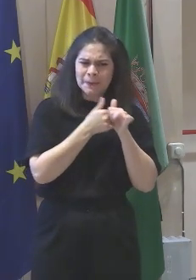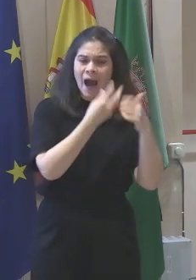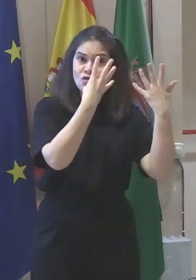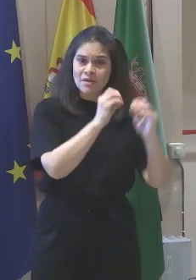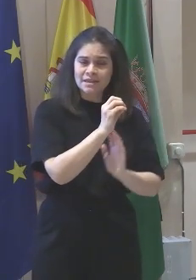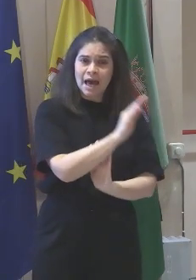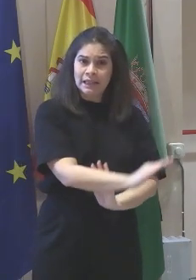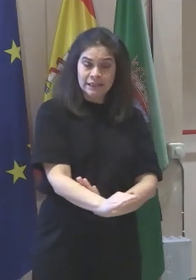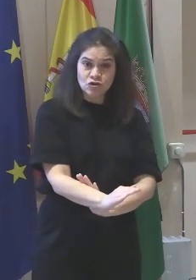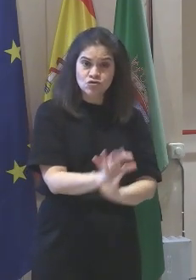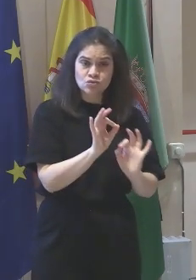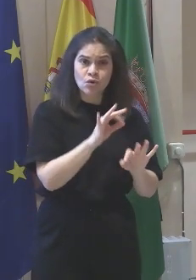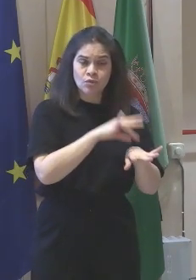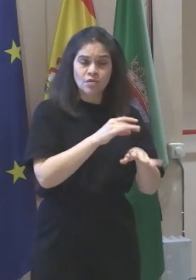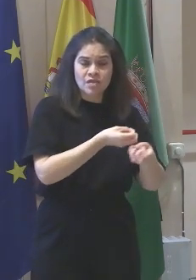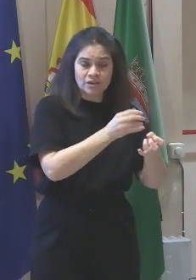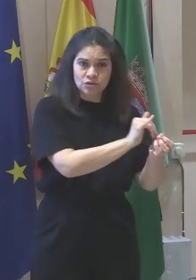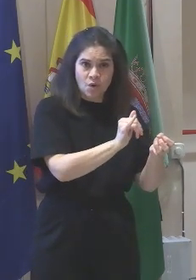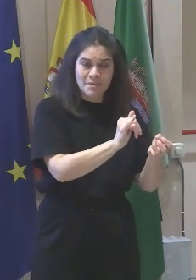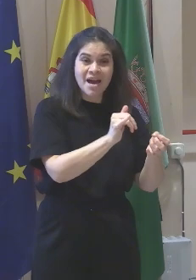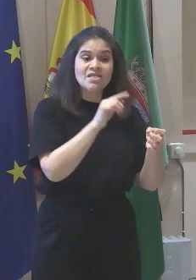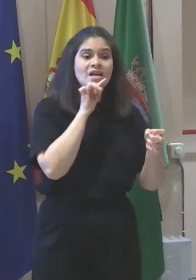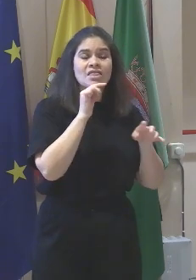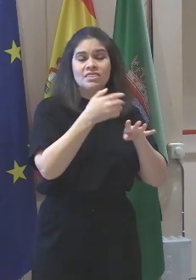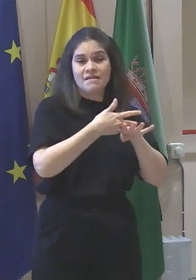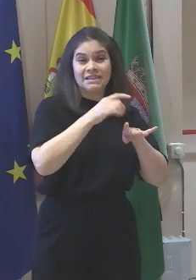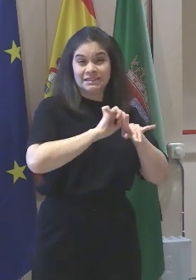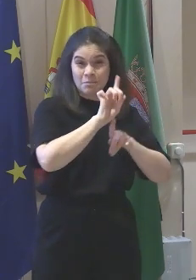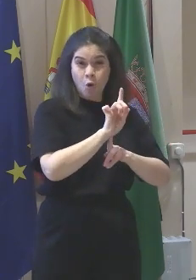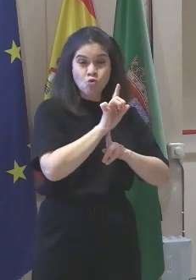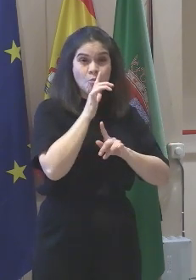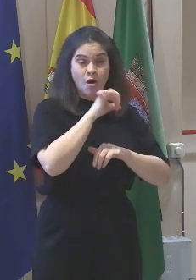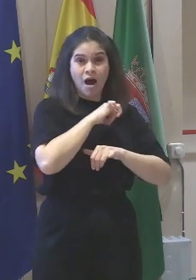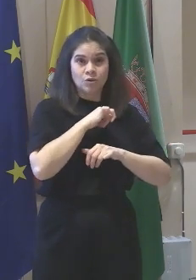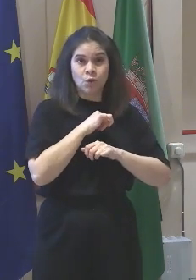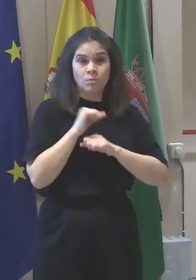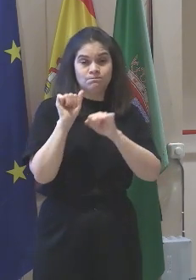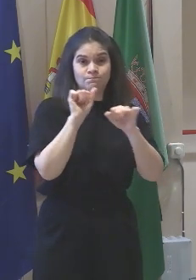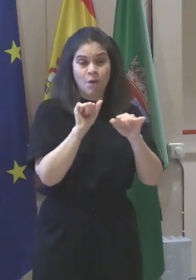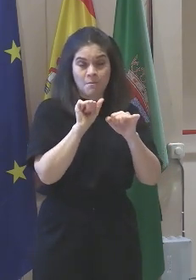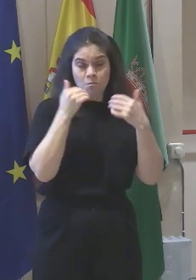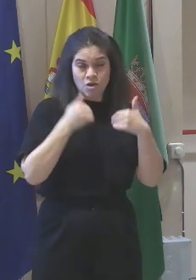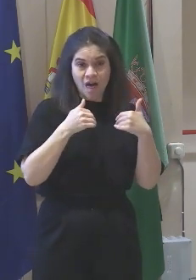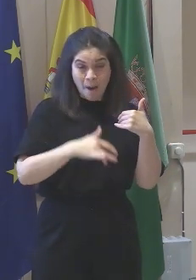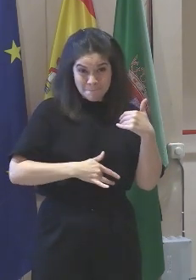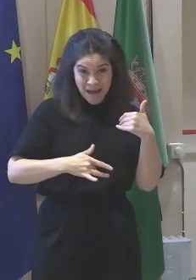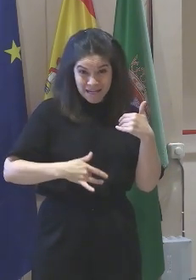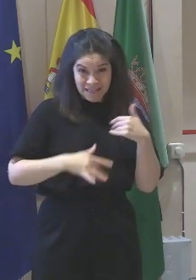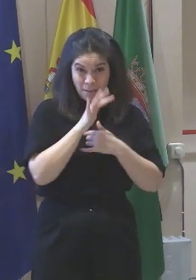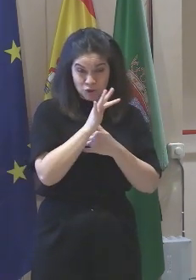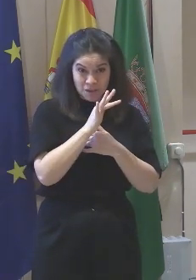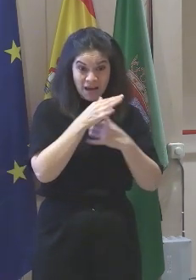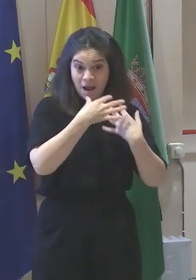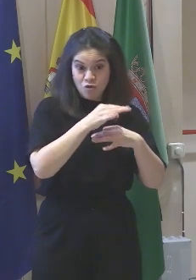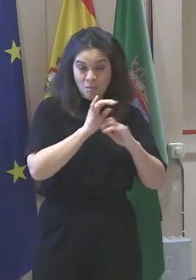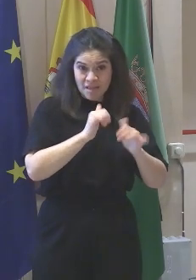90 niños con diagnóstico de diabetes tipo 1 por autoinmunidad pancreática positiva con glucemia normal inicial,